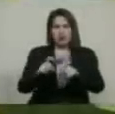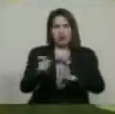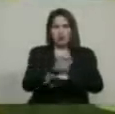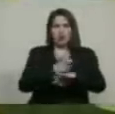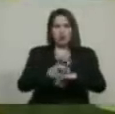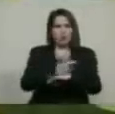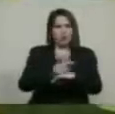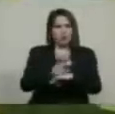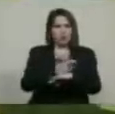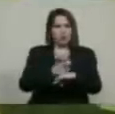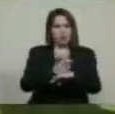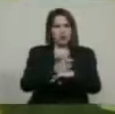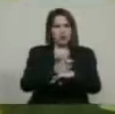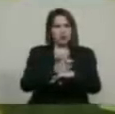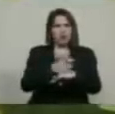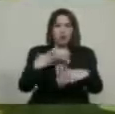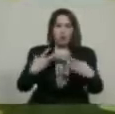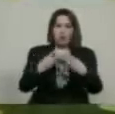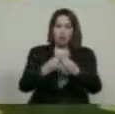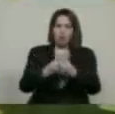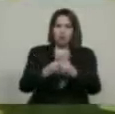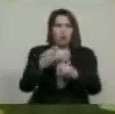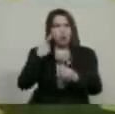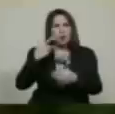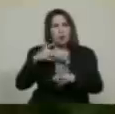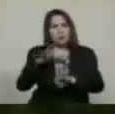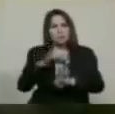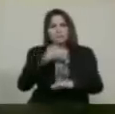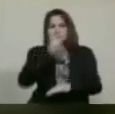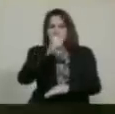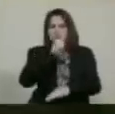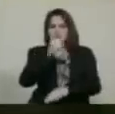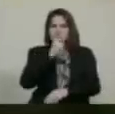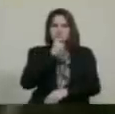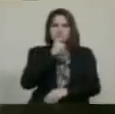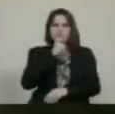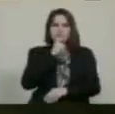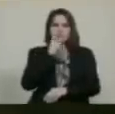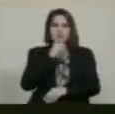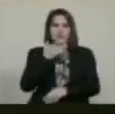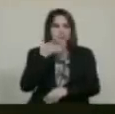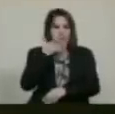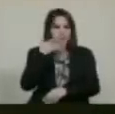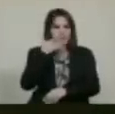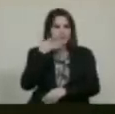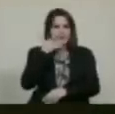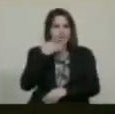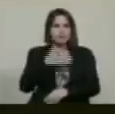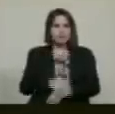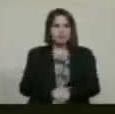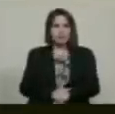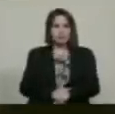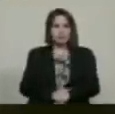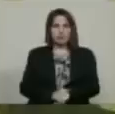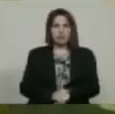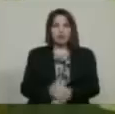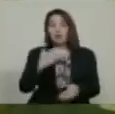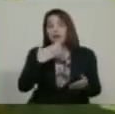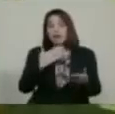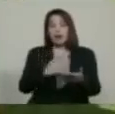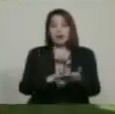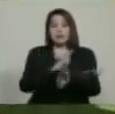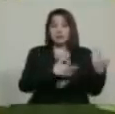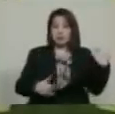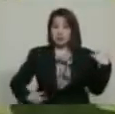en representación de nuestro gobernador, pues nos dará algunas orientaciones y algunas palabras. Gracias, presidente. Un saludo desde acá del